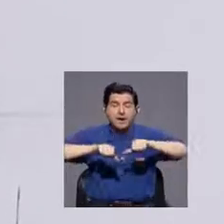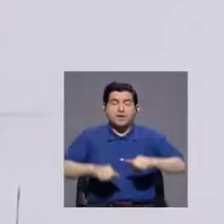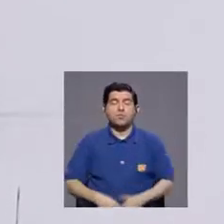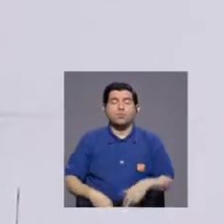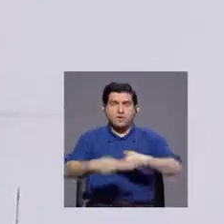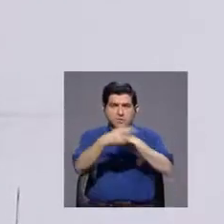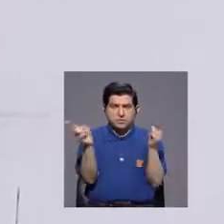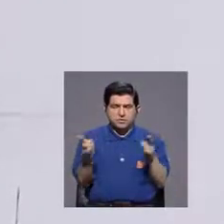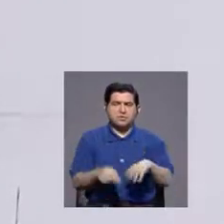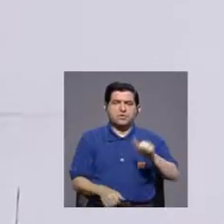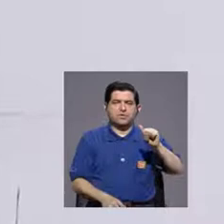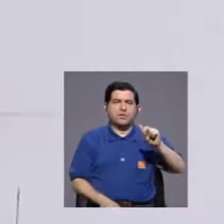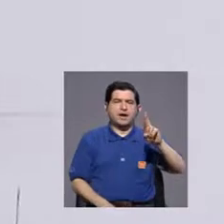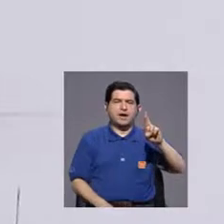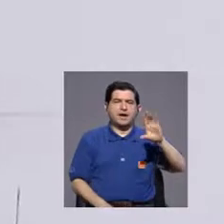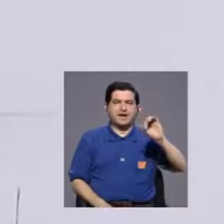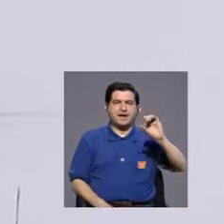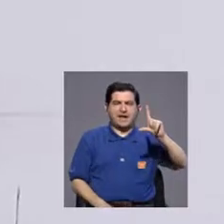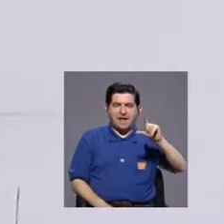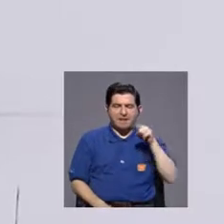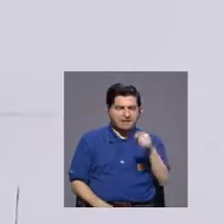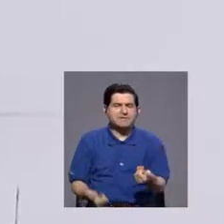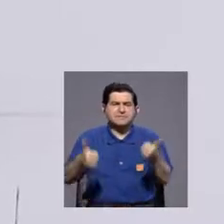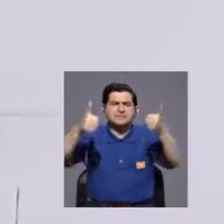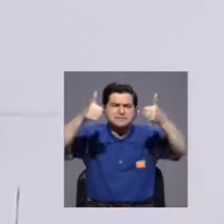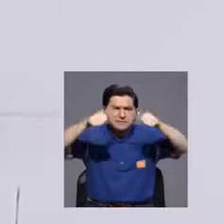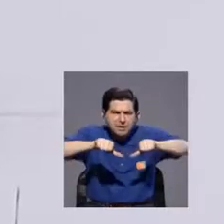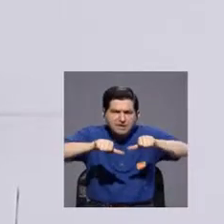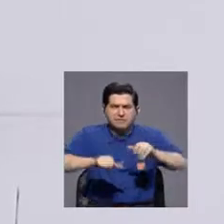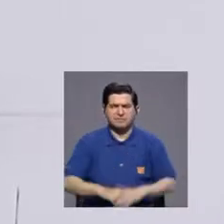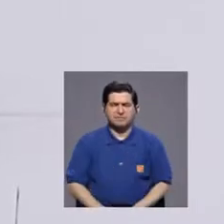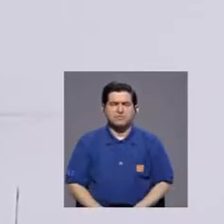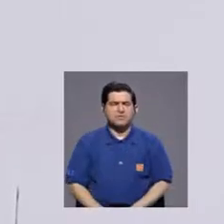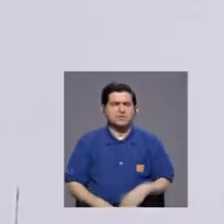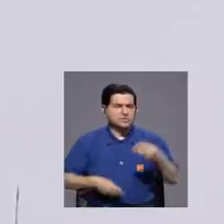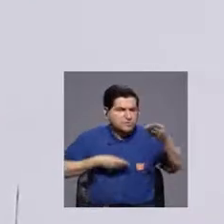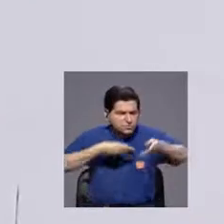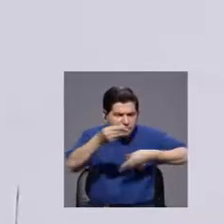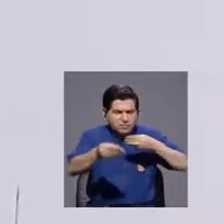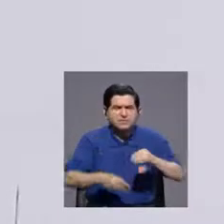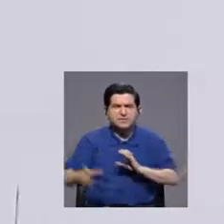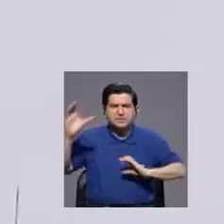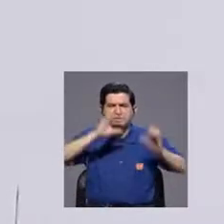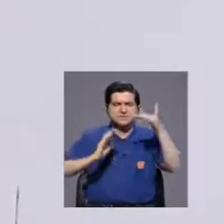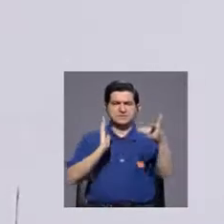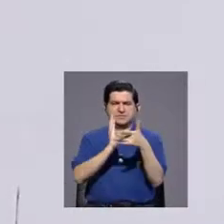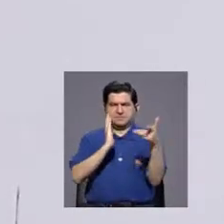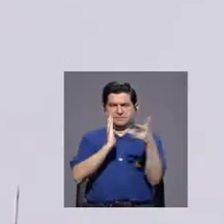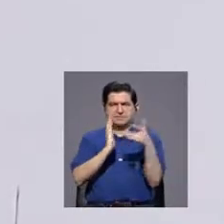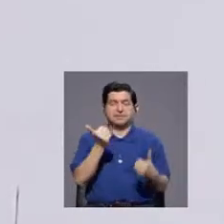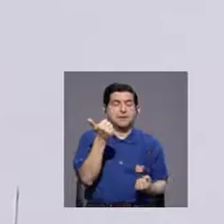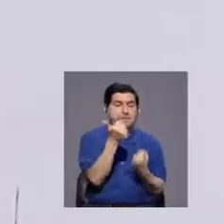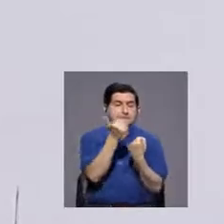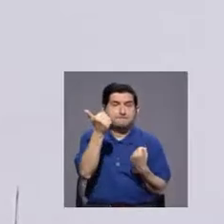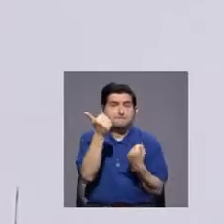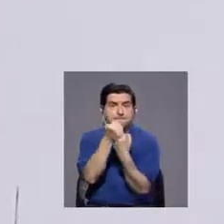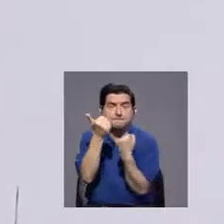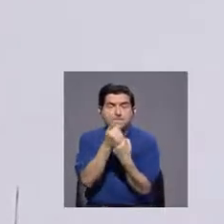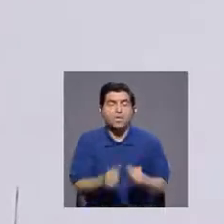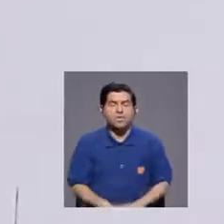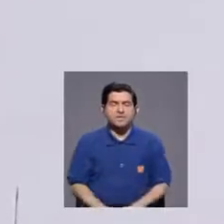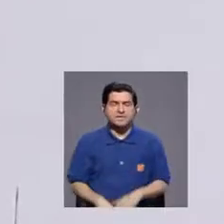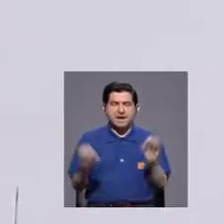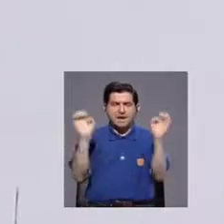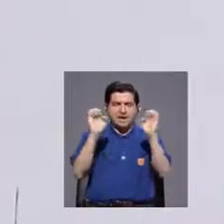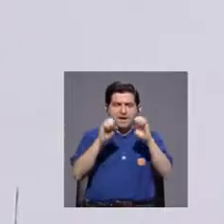arcal el convenio al cargar cal es un convenio regional de intercambio científico tecnológico que apoya usa la energía